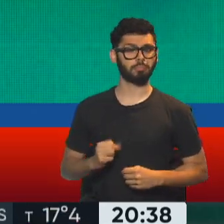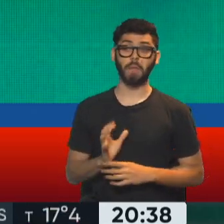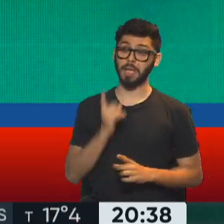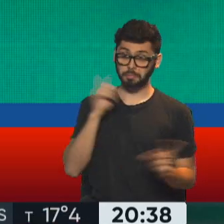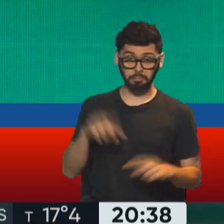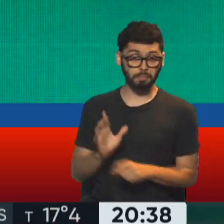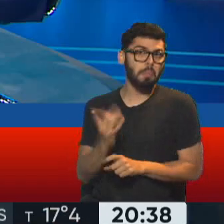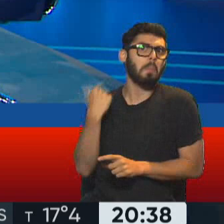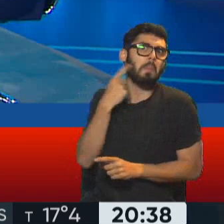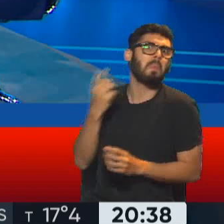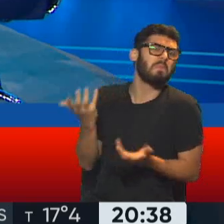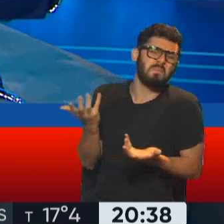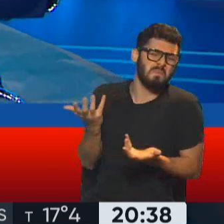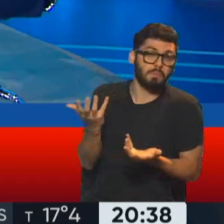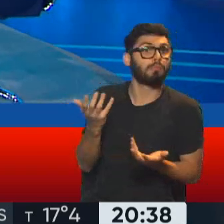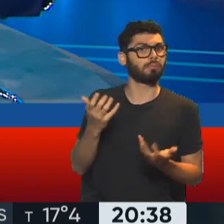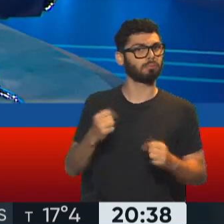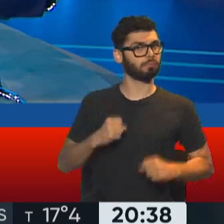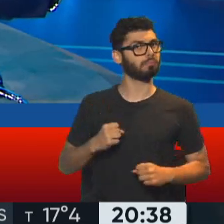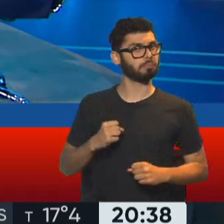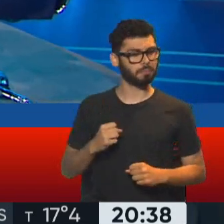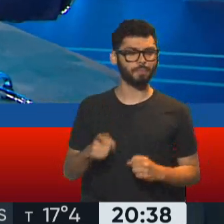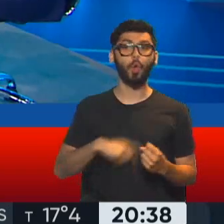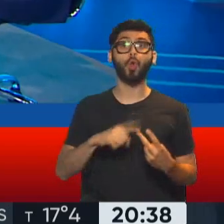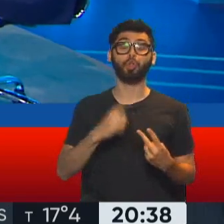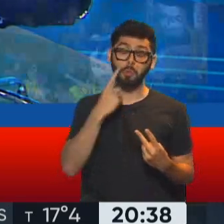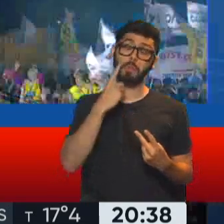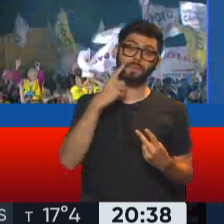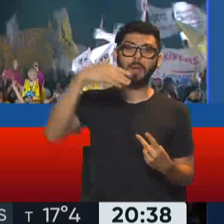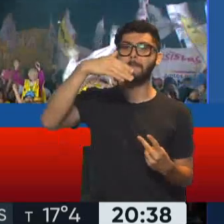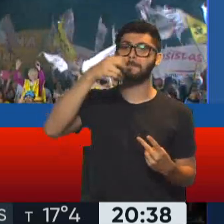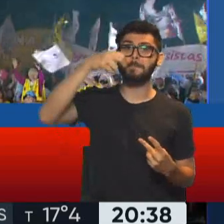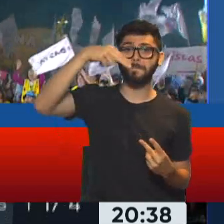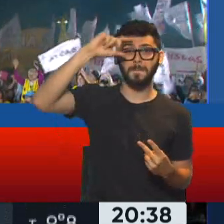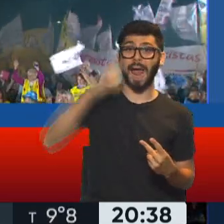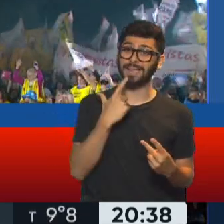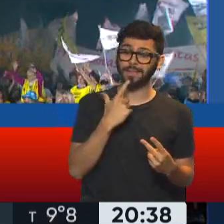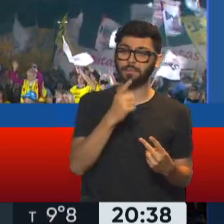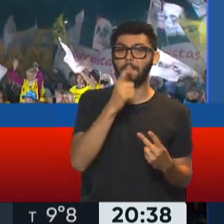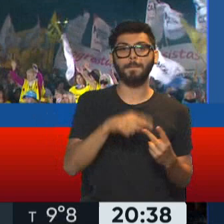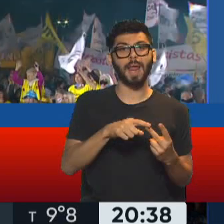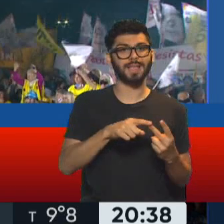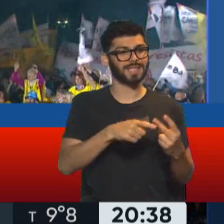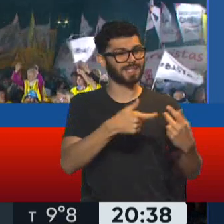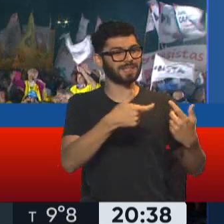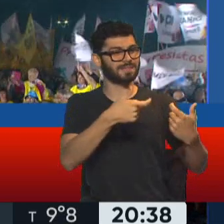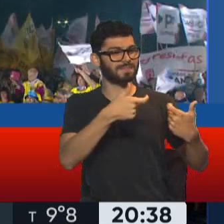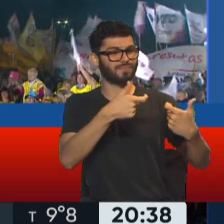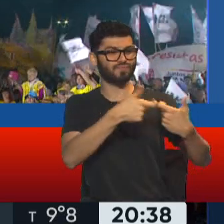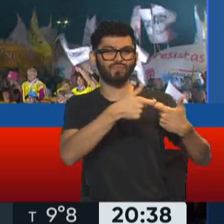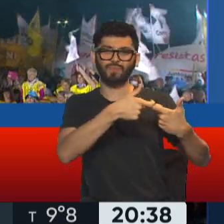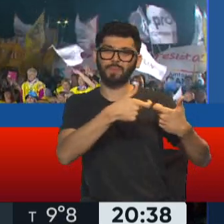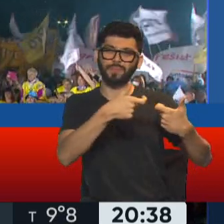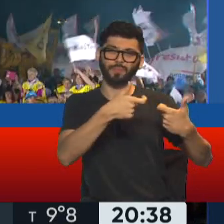no la conocíamos. El otro me parece que es Manes, que lo está cuestionando, diría yo, a esa coalición